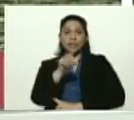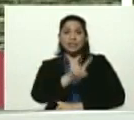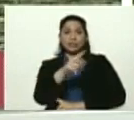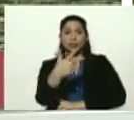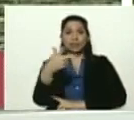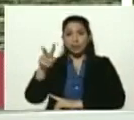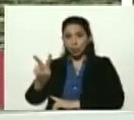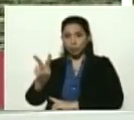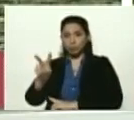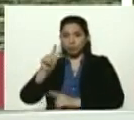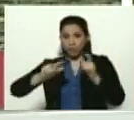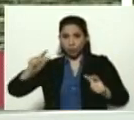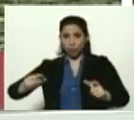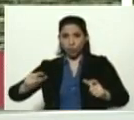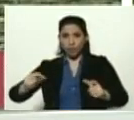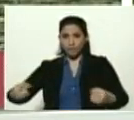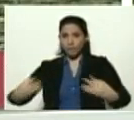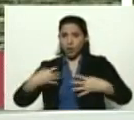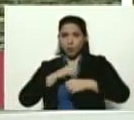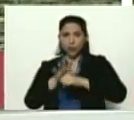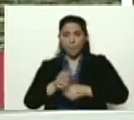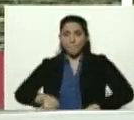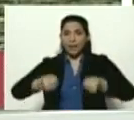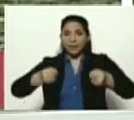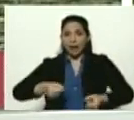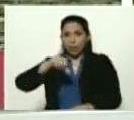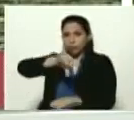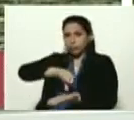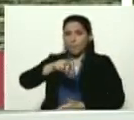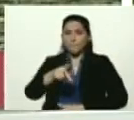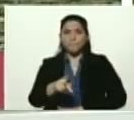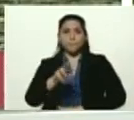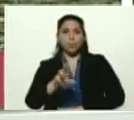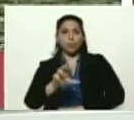132, del mercado Las Pulgas.